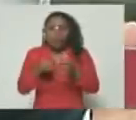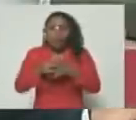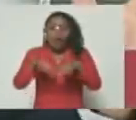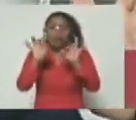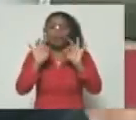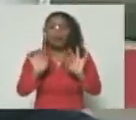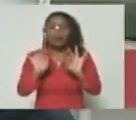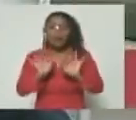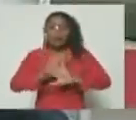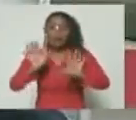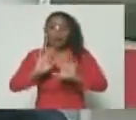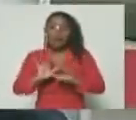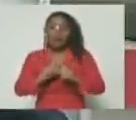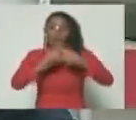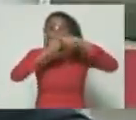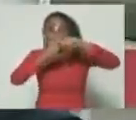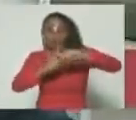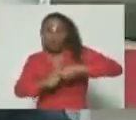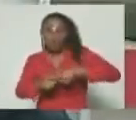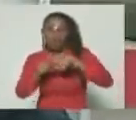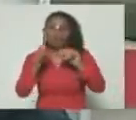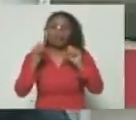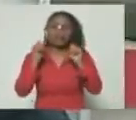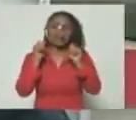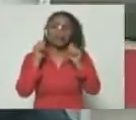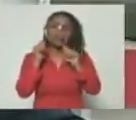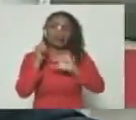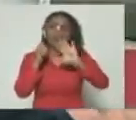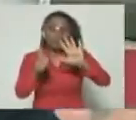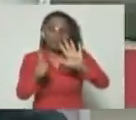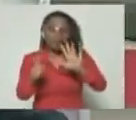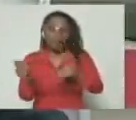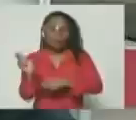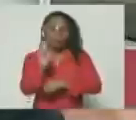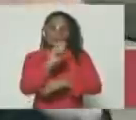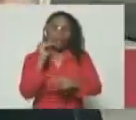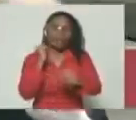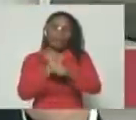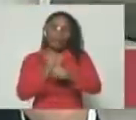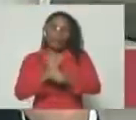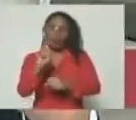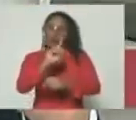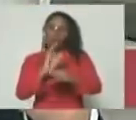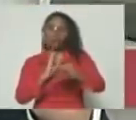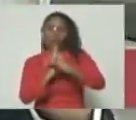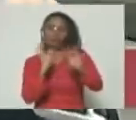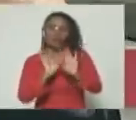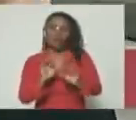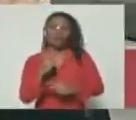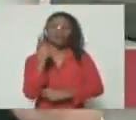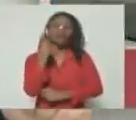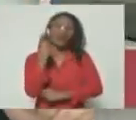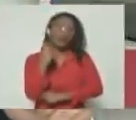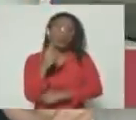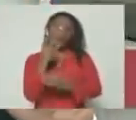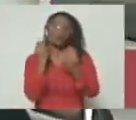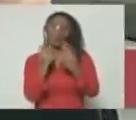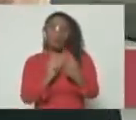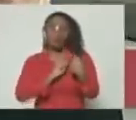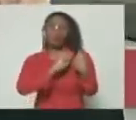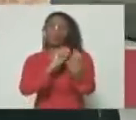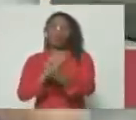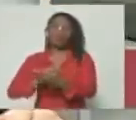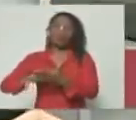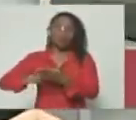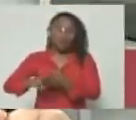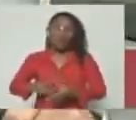ya acumula 6 meses de trabajo, no se detenga, que continúe, porque falta mucho diálogo. Tenemos que reconciliarnos, tenemos